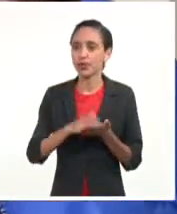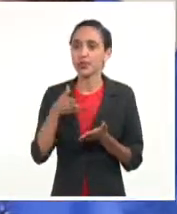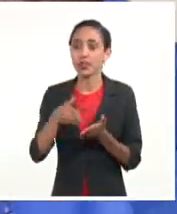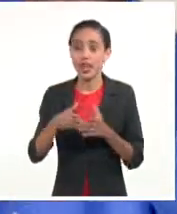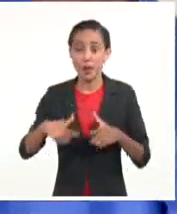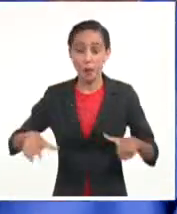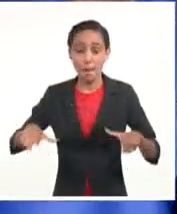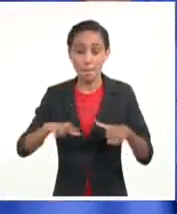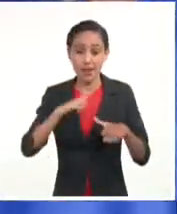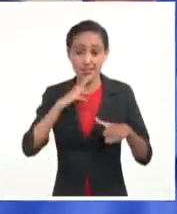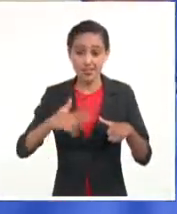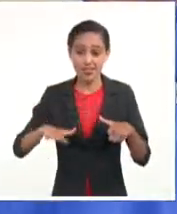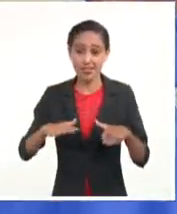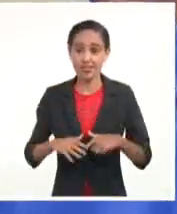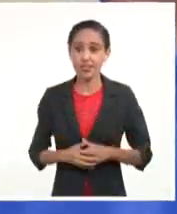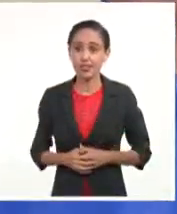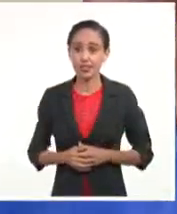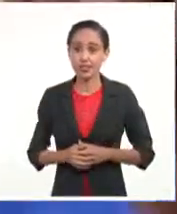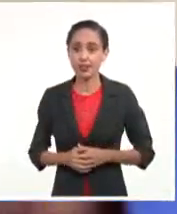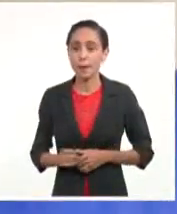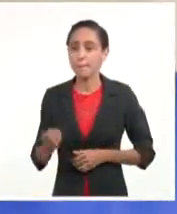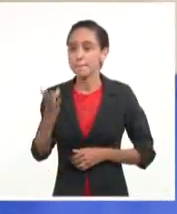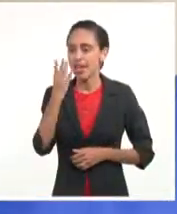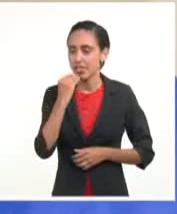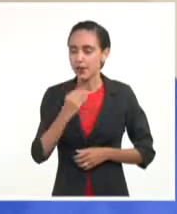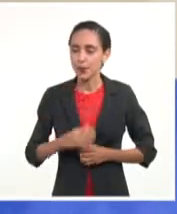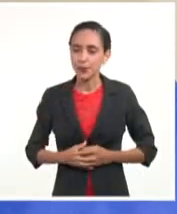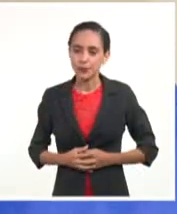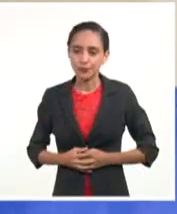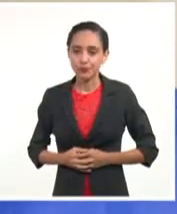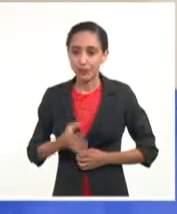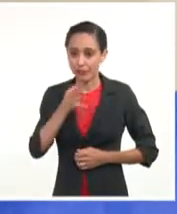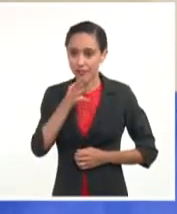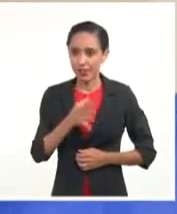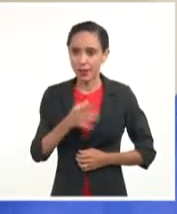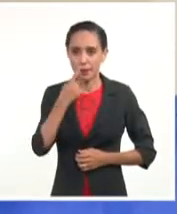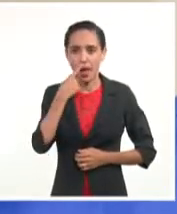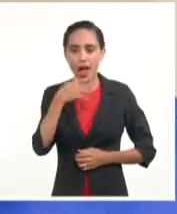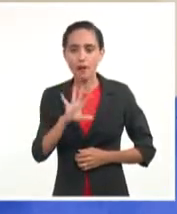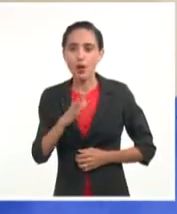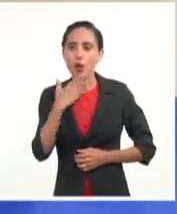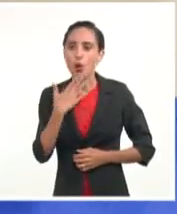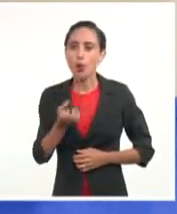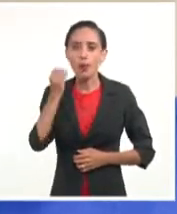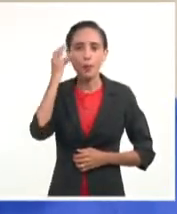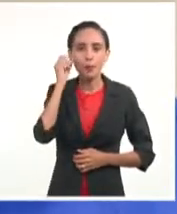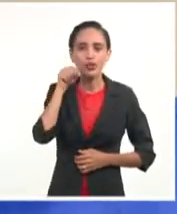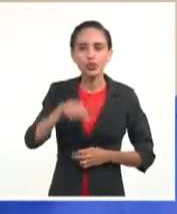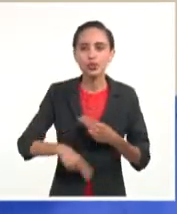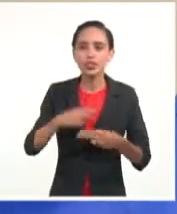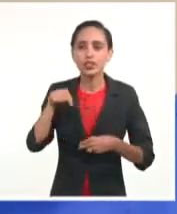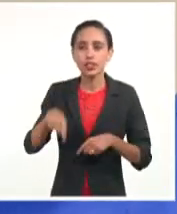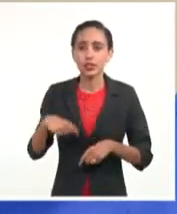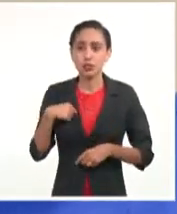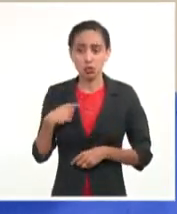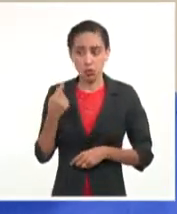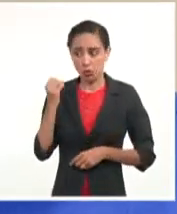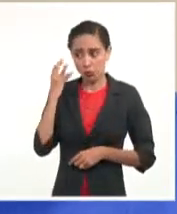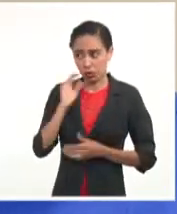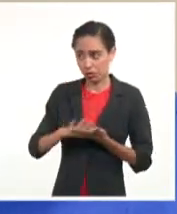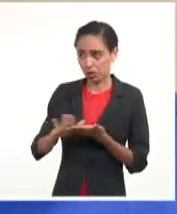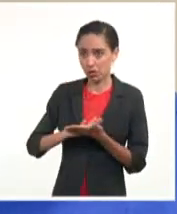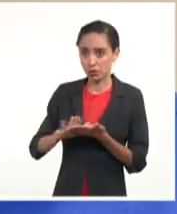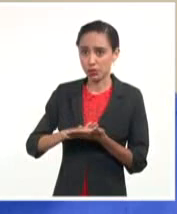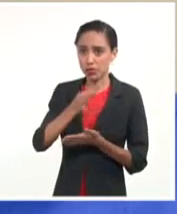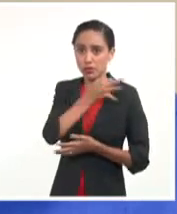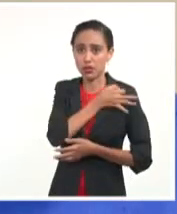Niña Bonita. Me dijo, a ver, ¿cómo es el invento este que tú has hecho aquí? Digo, yo no he hecho ningún invento, comandante,